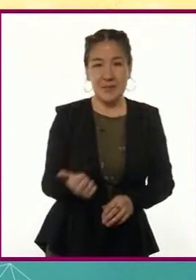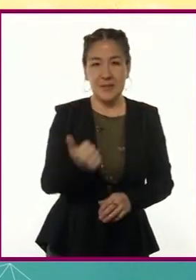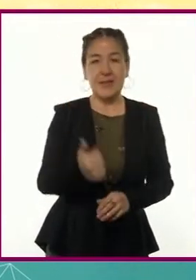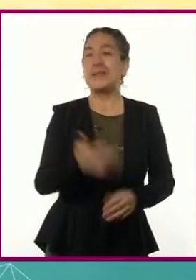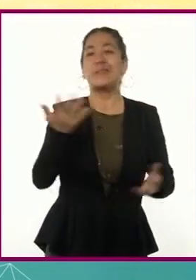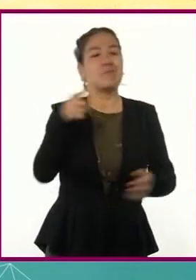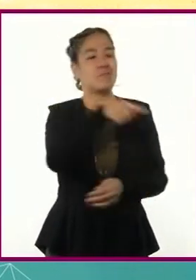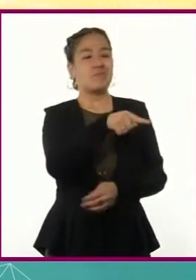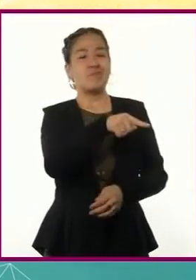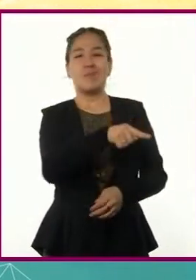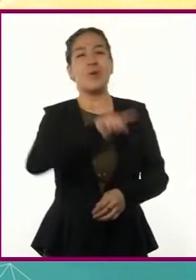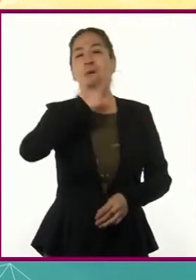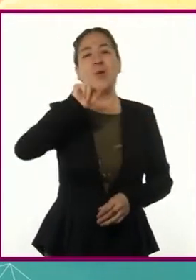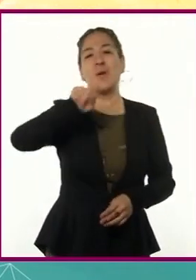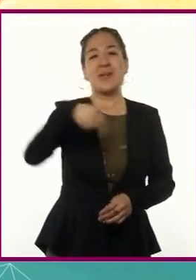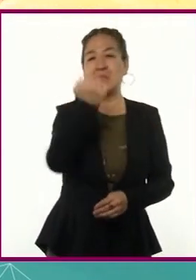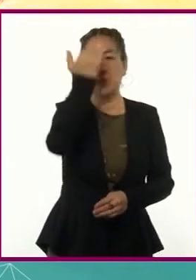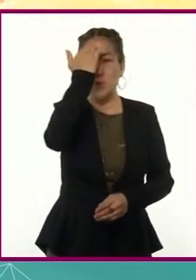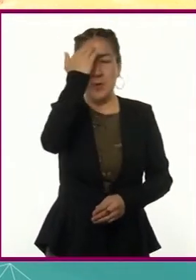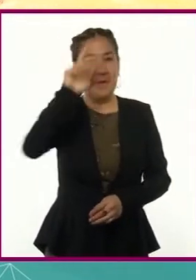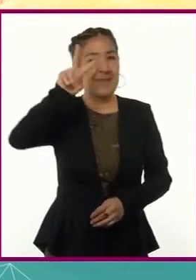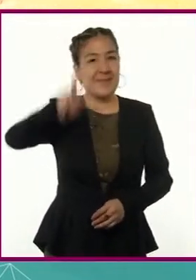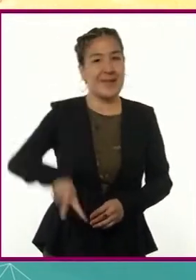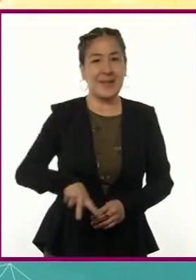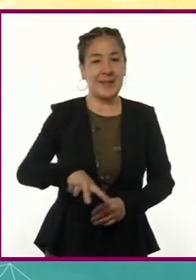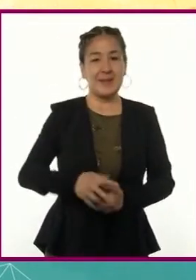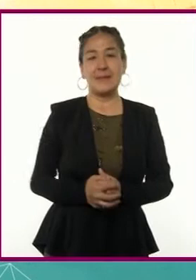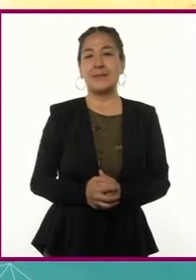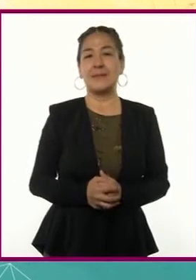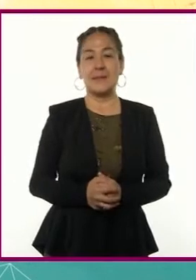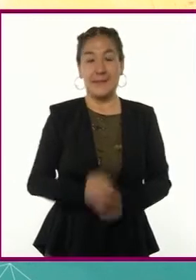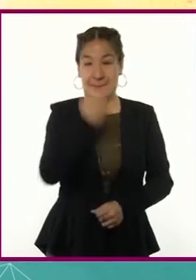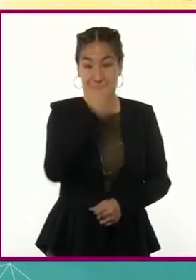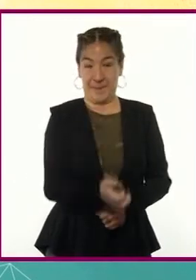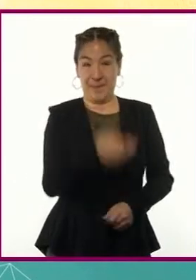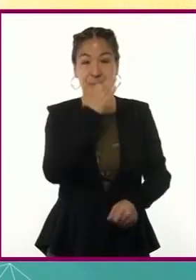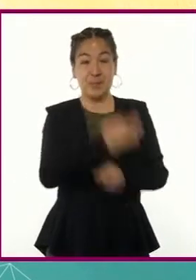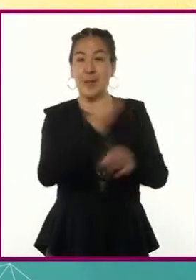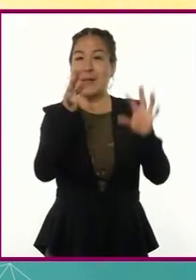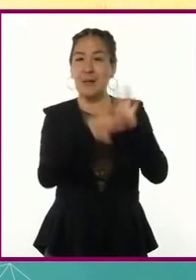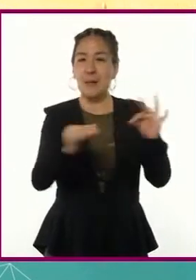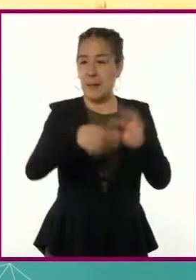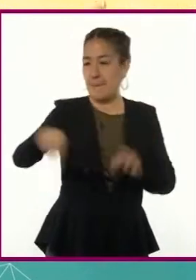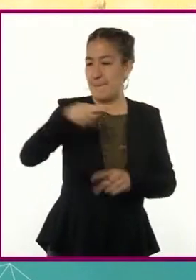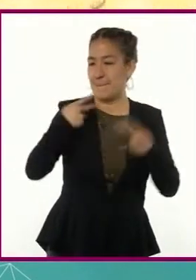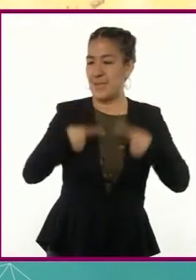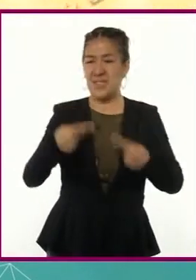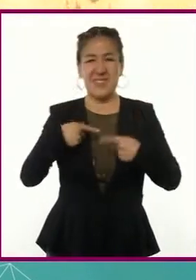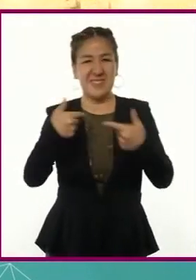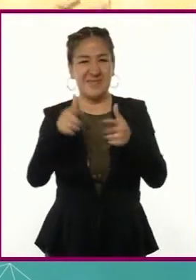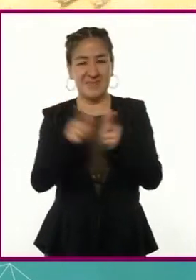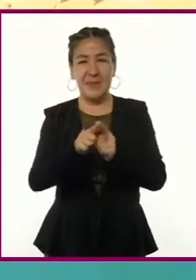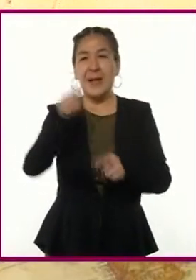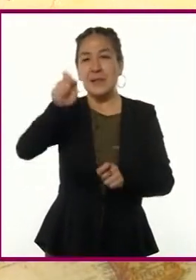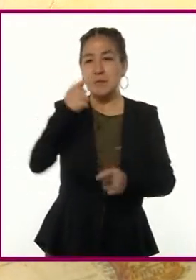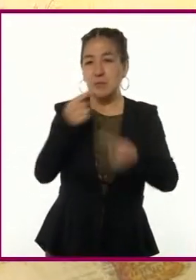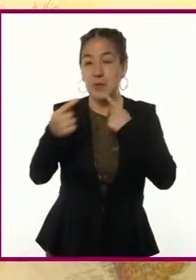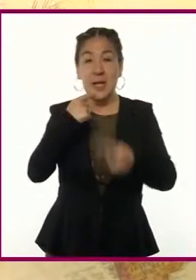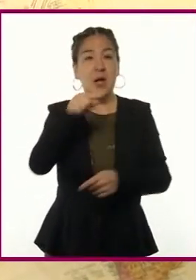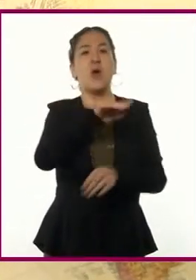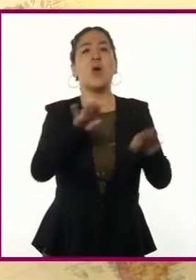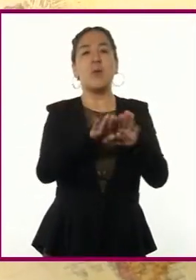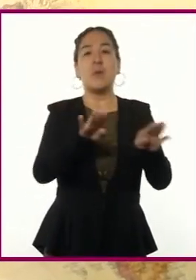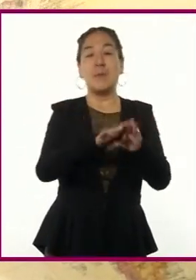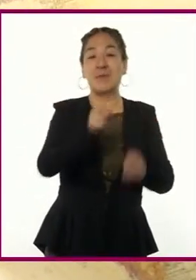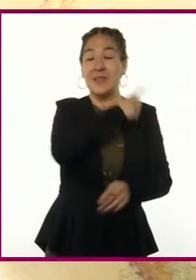era considerado un conocimiento verdadero. De acuerdo con estos pensadores, la humanidad debía estar iluminada por la